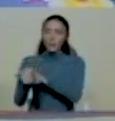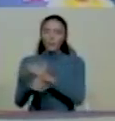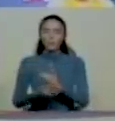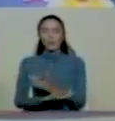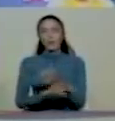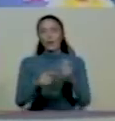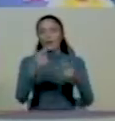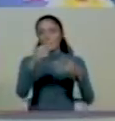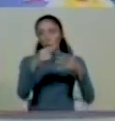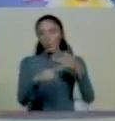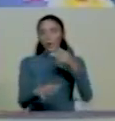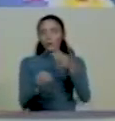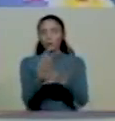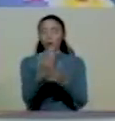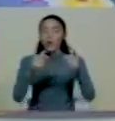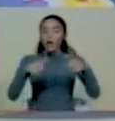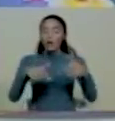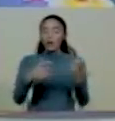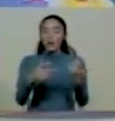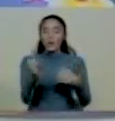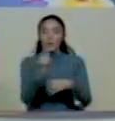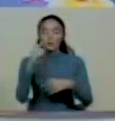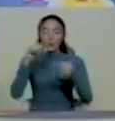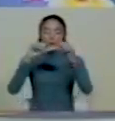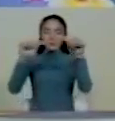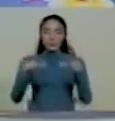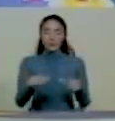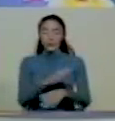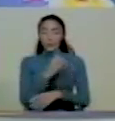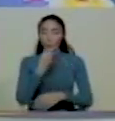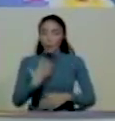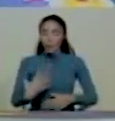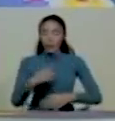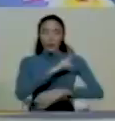Sin lugar a dudas, Venezuela tiene un sistema poderoso.